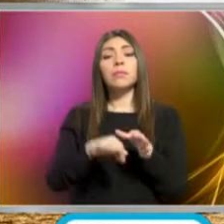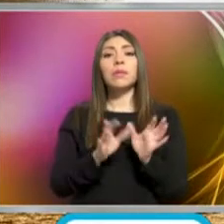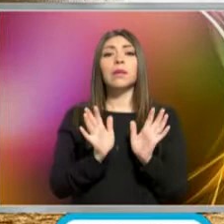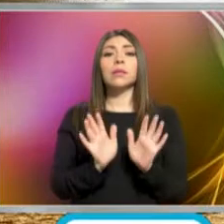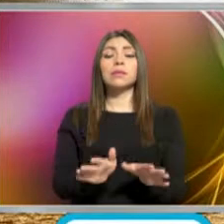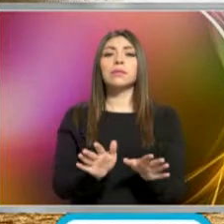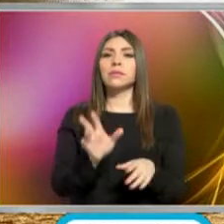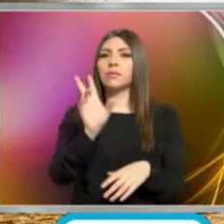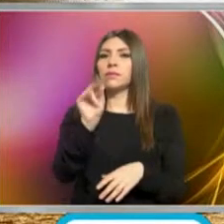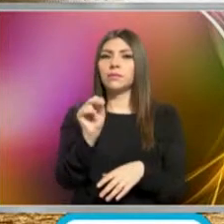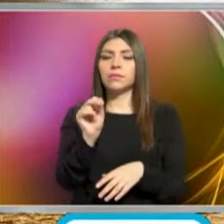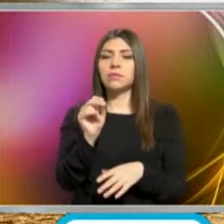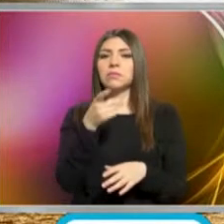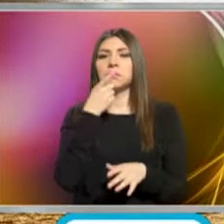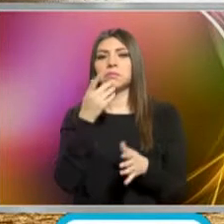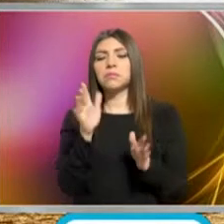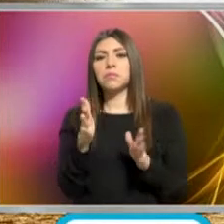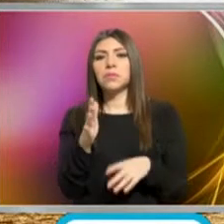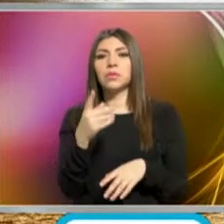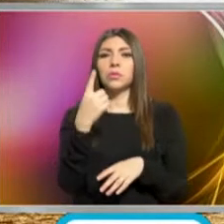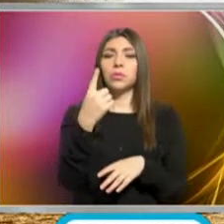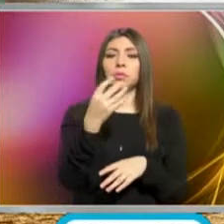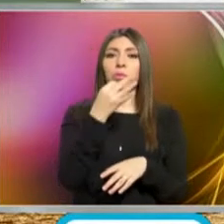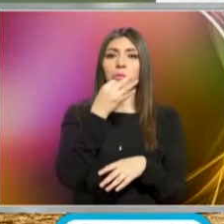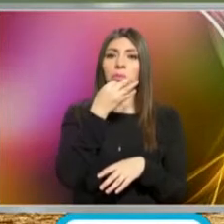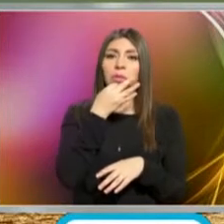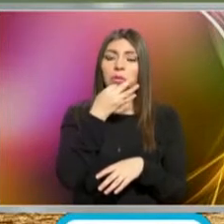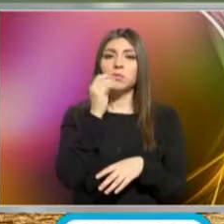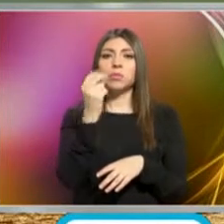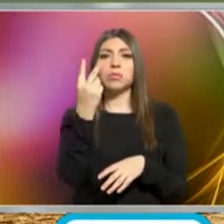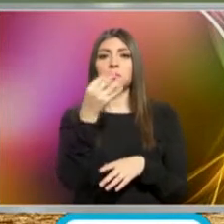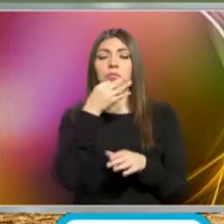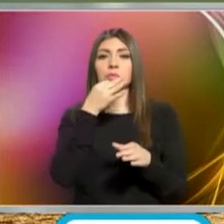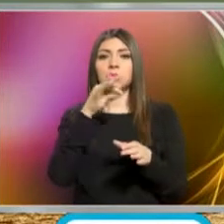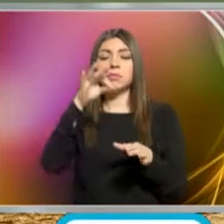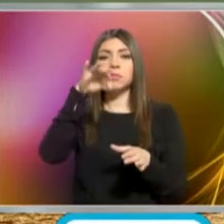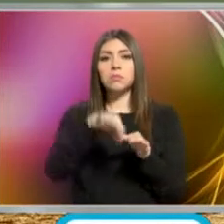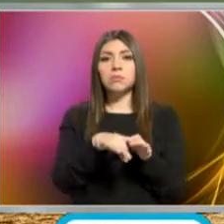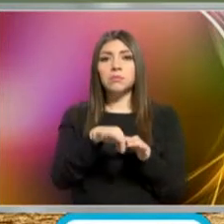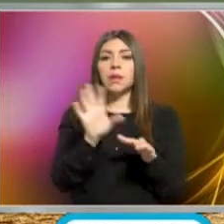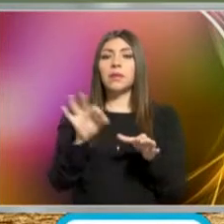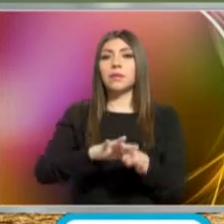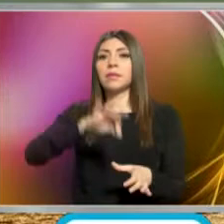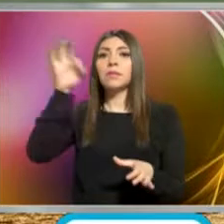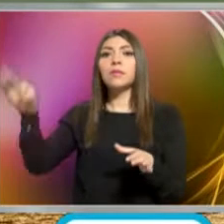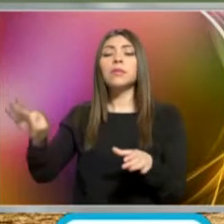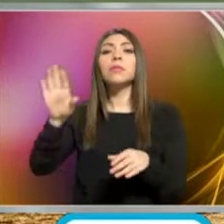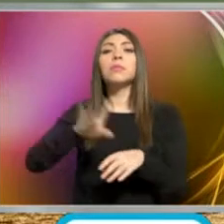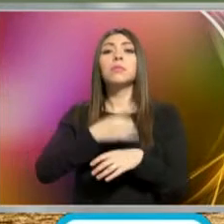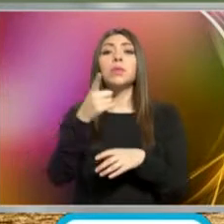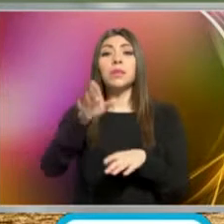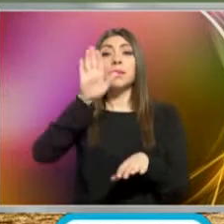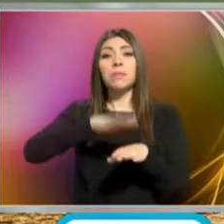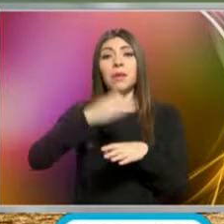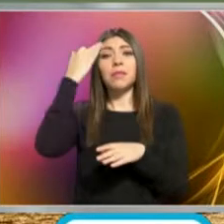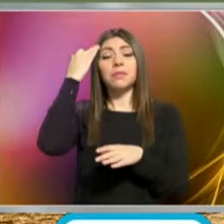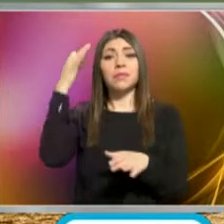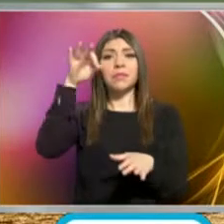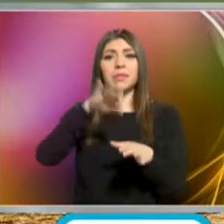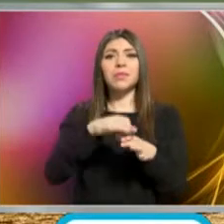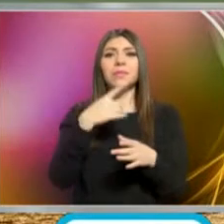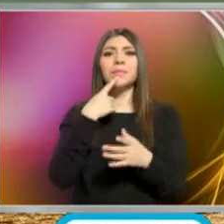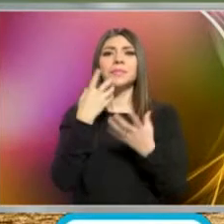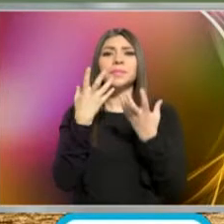tiempo? Porque aproximadamente entre 1 minuto y 2 minutos es suficiente. ¿Qué pasa si lo dejamos de más? Si lo dejamos de más, además de que tenemos un sabor